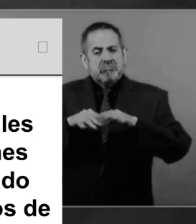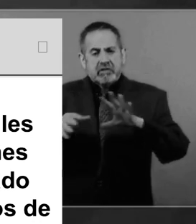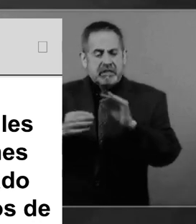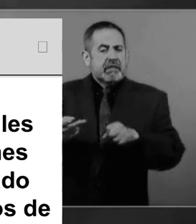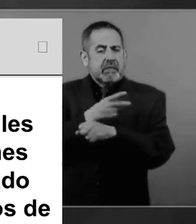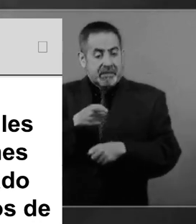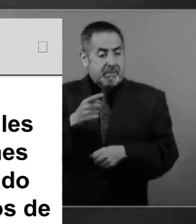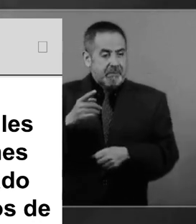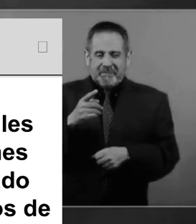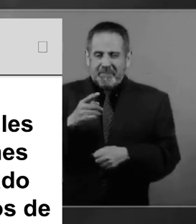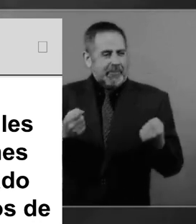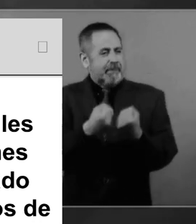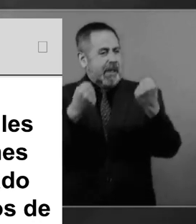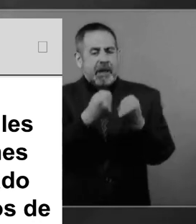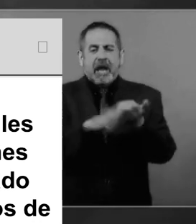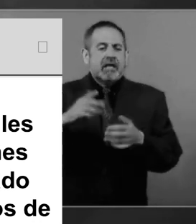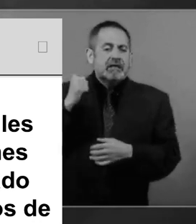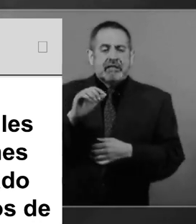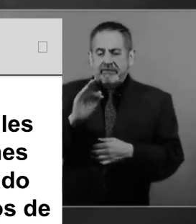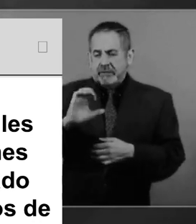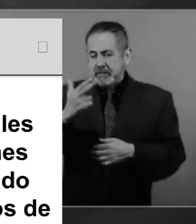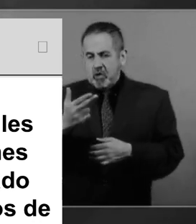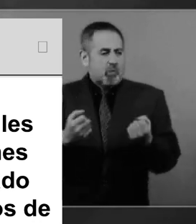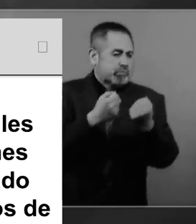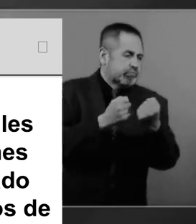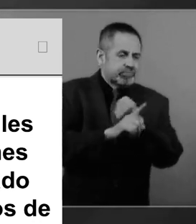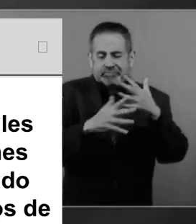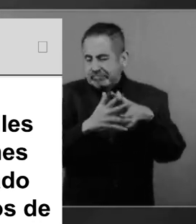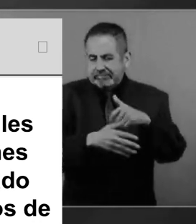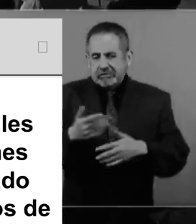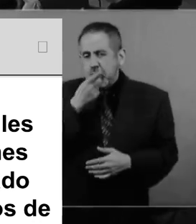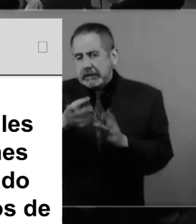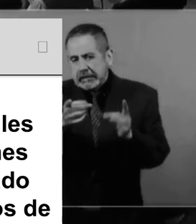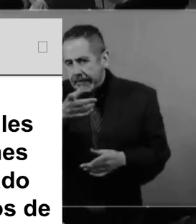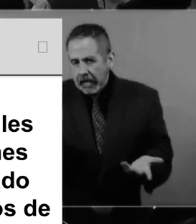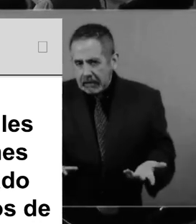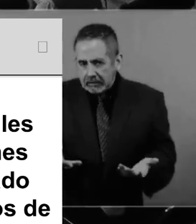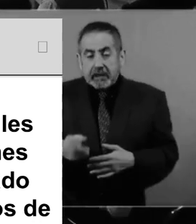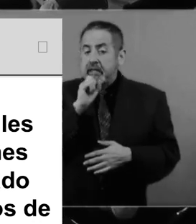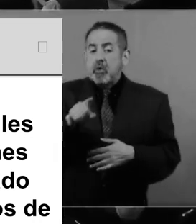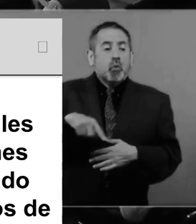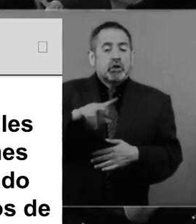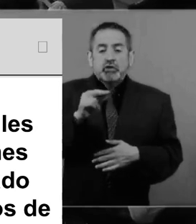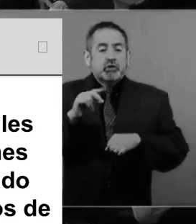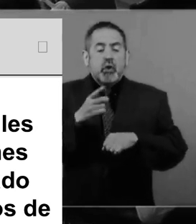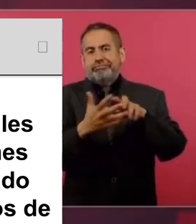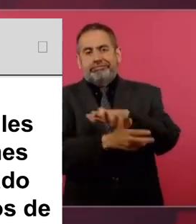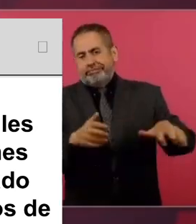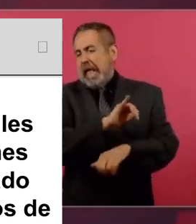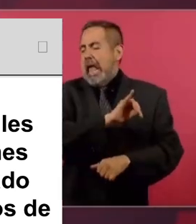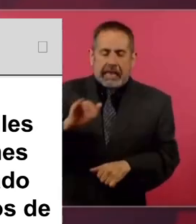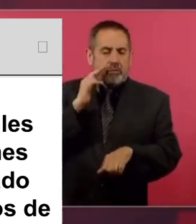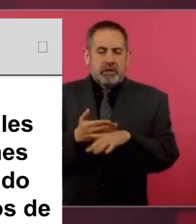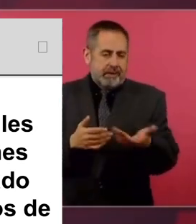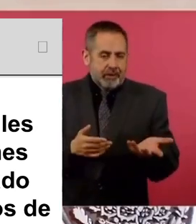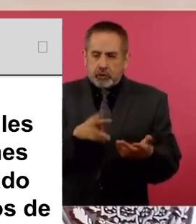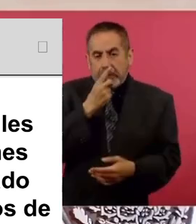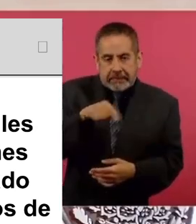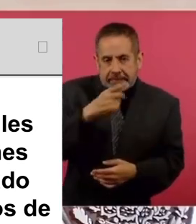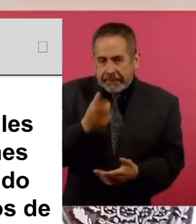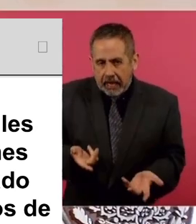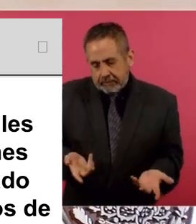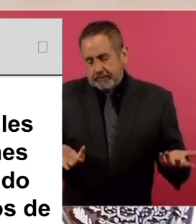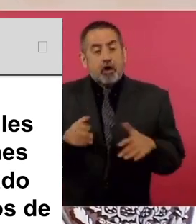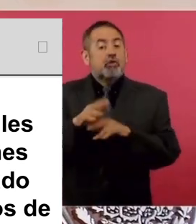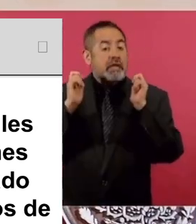se desató con Calderón. Mucho menos van a tratar el tema del fraude del 2006. En el caso de Chiapas,